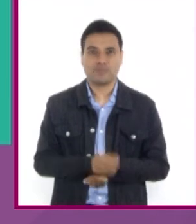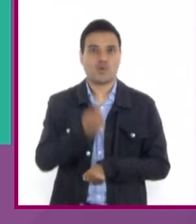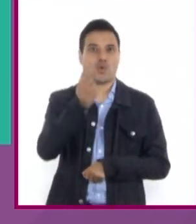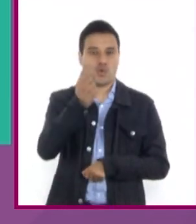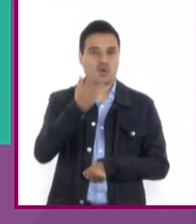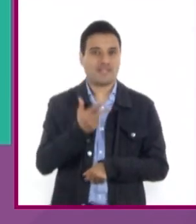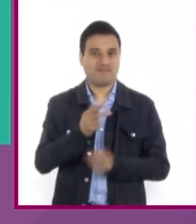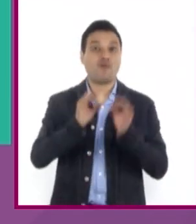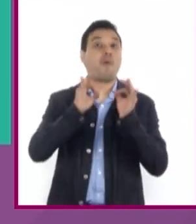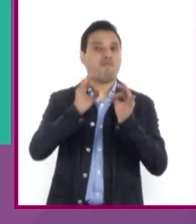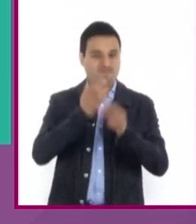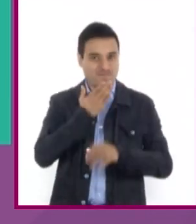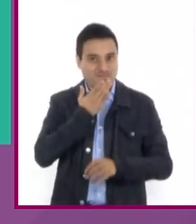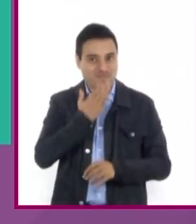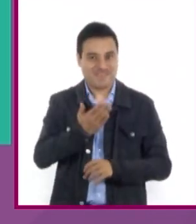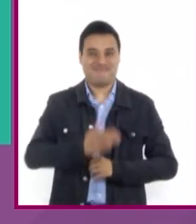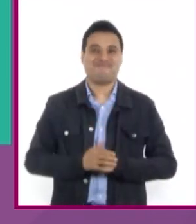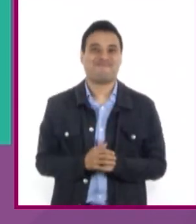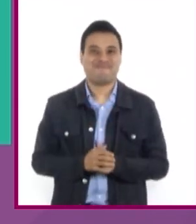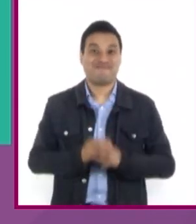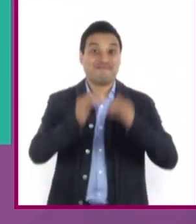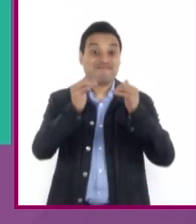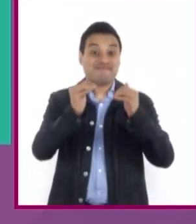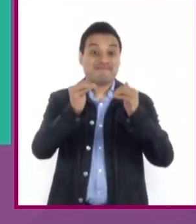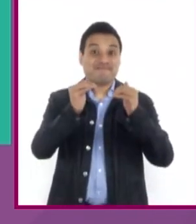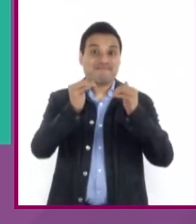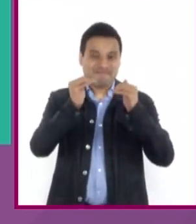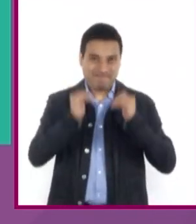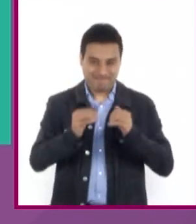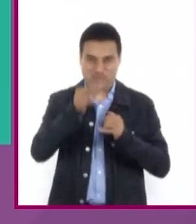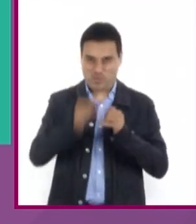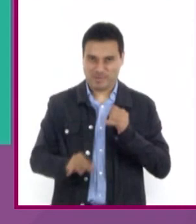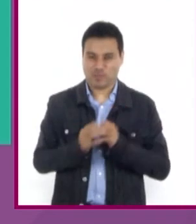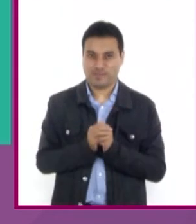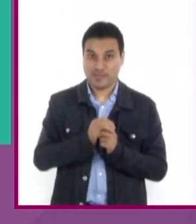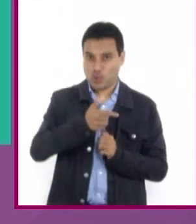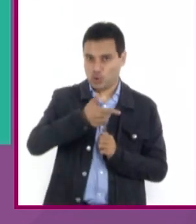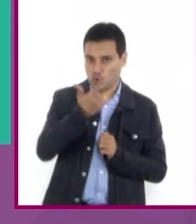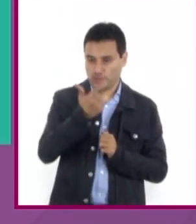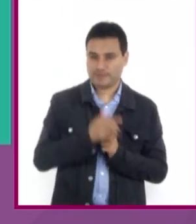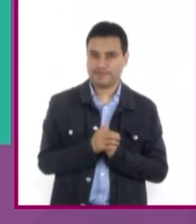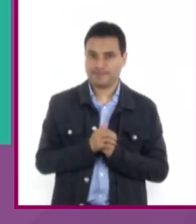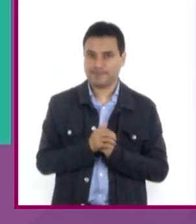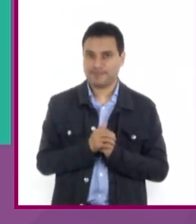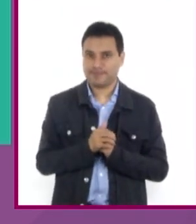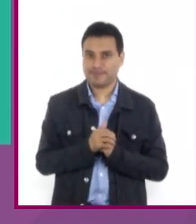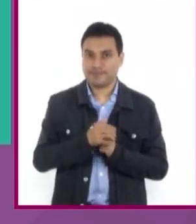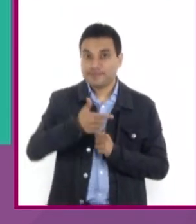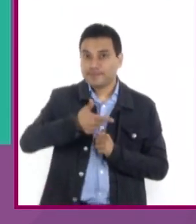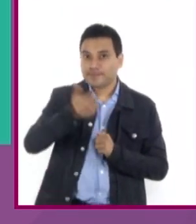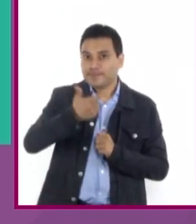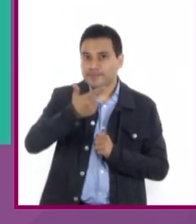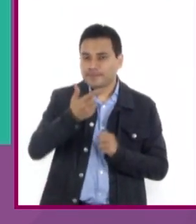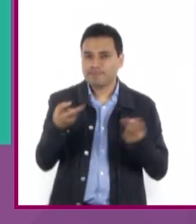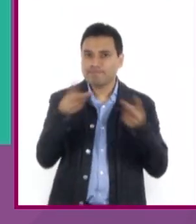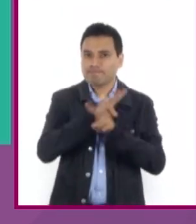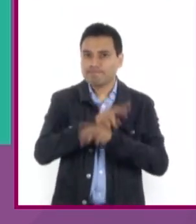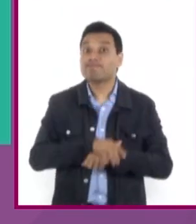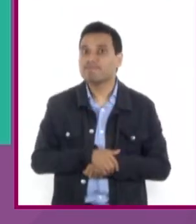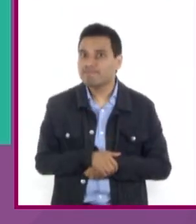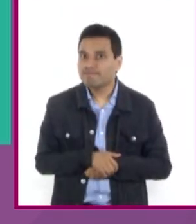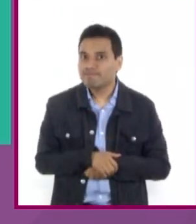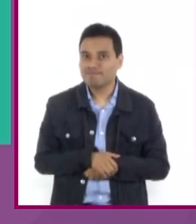1/8. Muy bien. Terminamos esta tabla con el número 12. ¿Cuál es el recíproco de